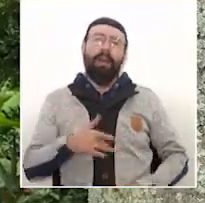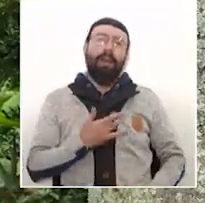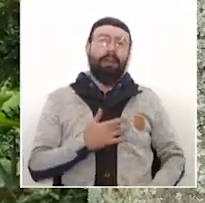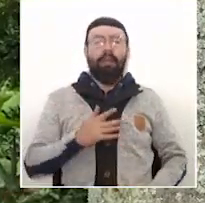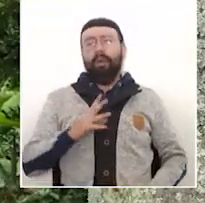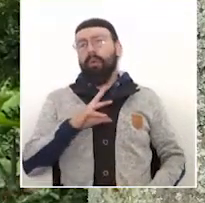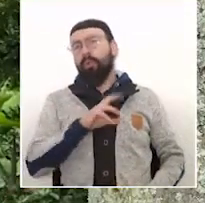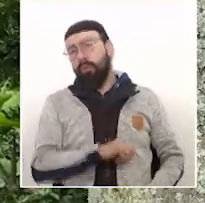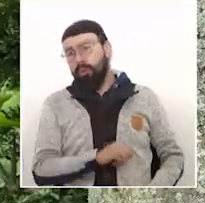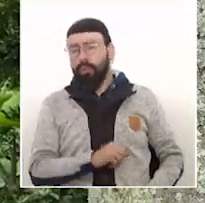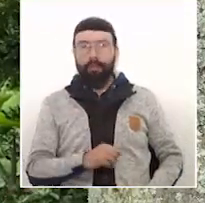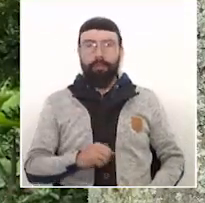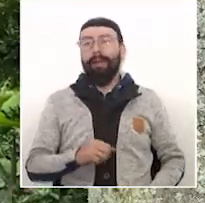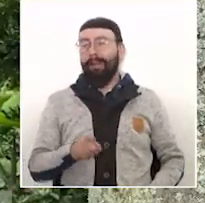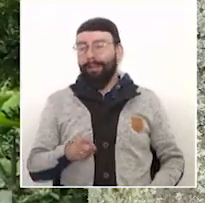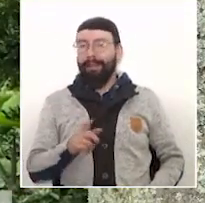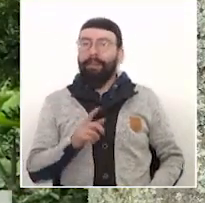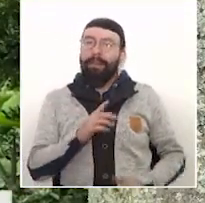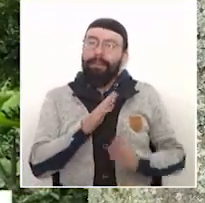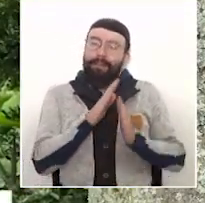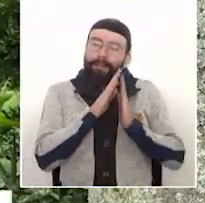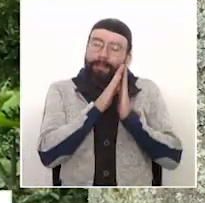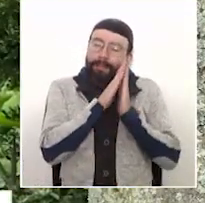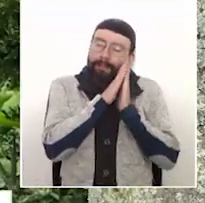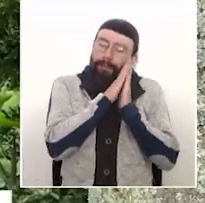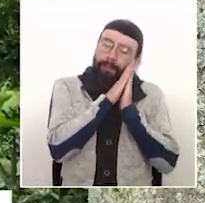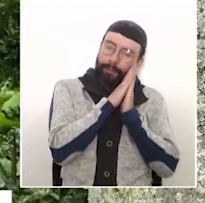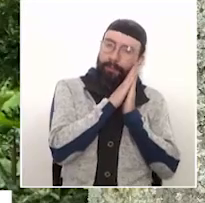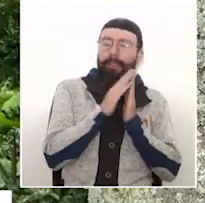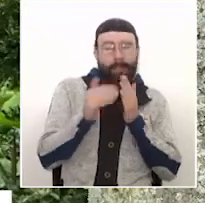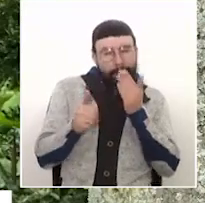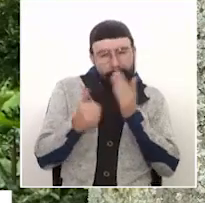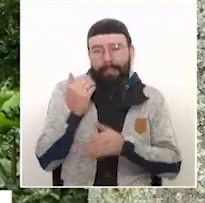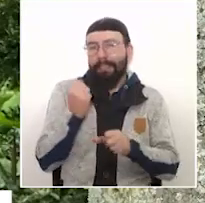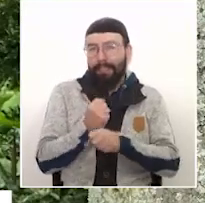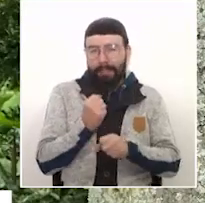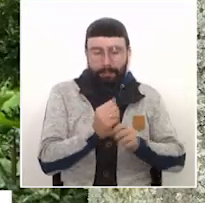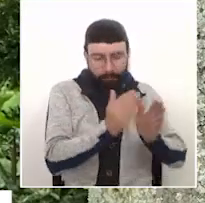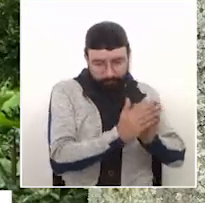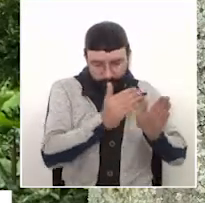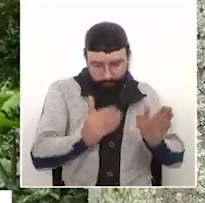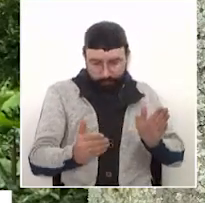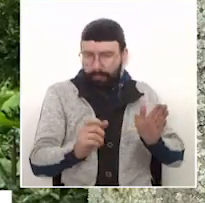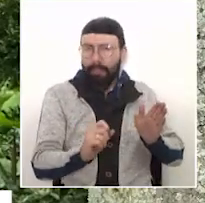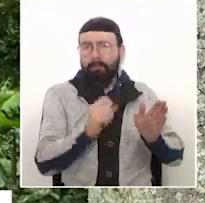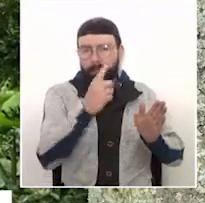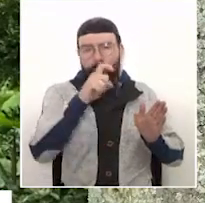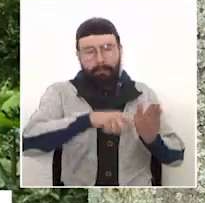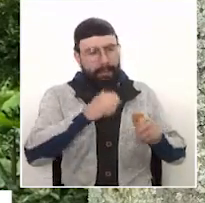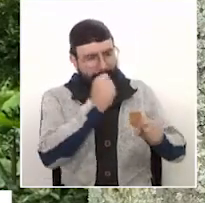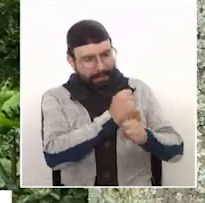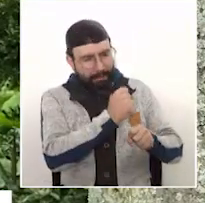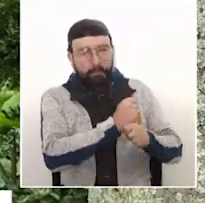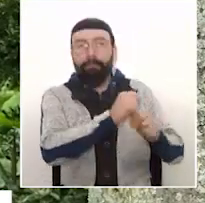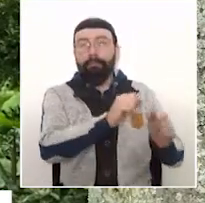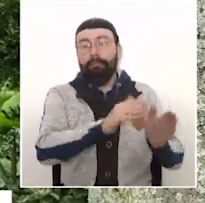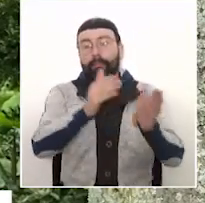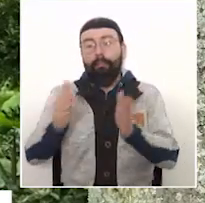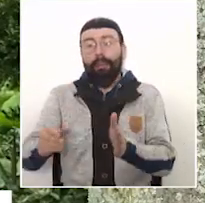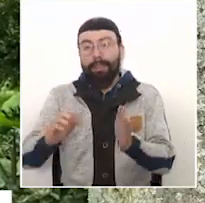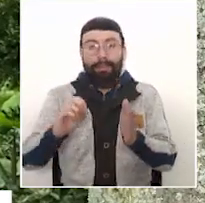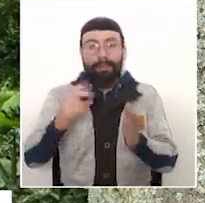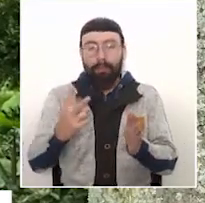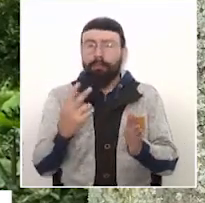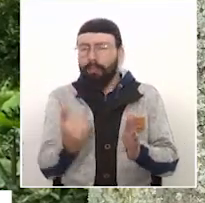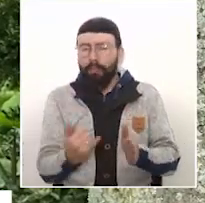rendido, ahí es donde duerme. Primero hay que trabajar en esa primera fase, ¿sí? Valga la redundancia. Lo segundo es en la